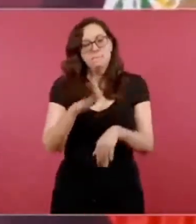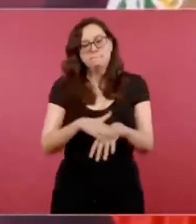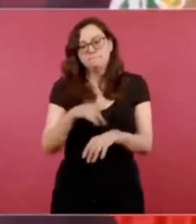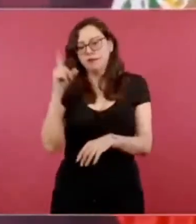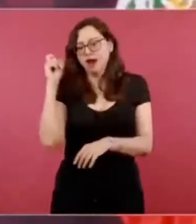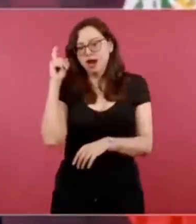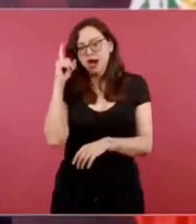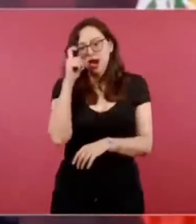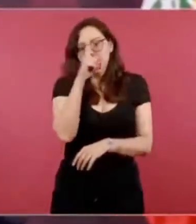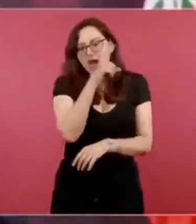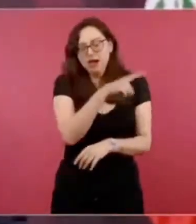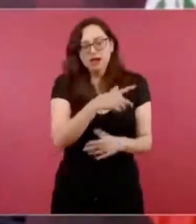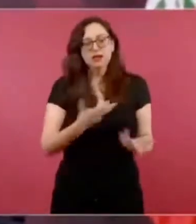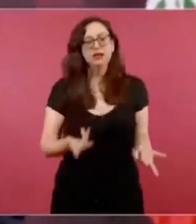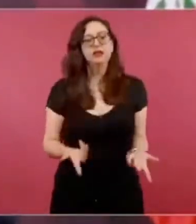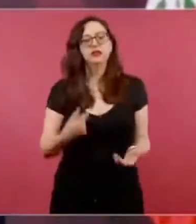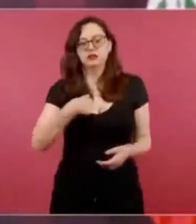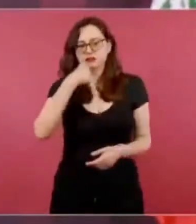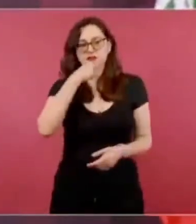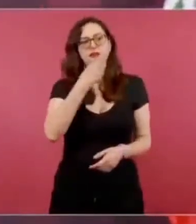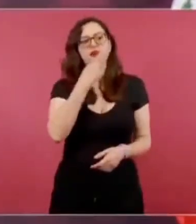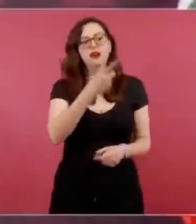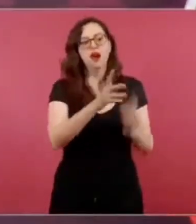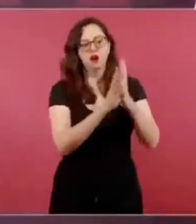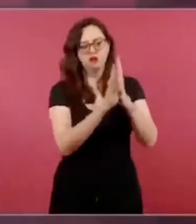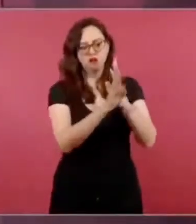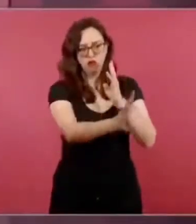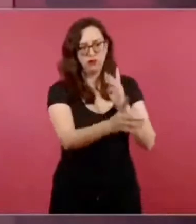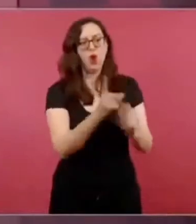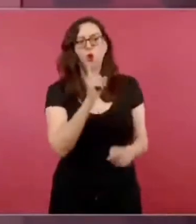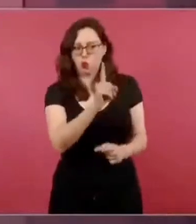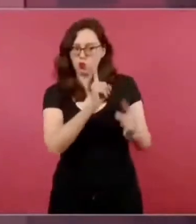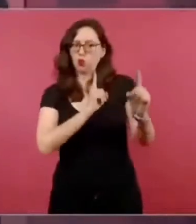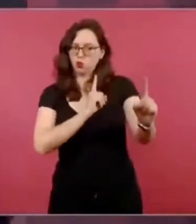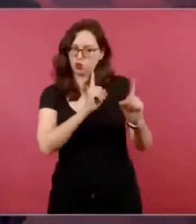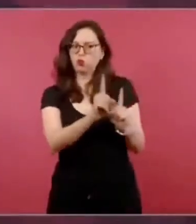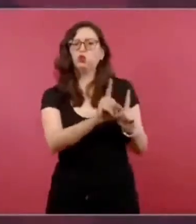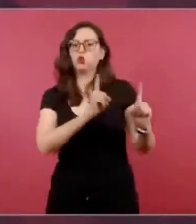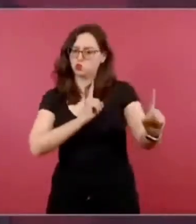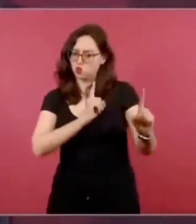fórmense, ¿no? Uno por uno, no sean montoneros.